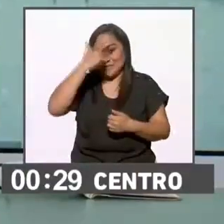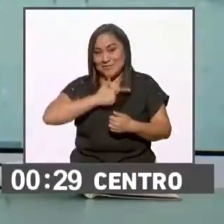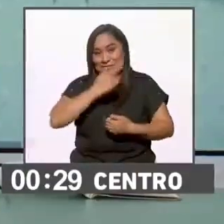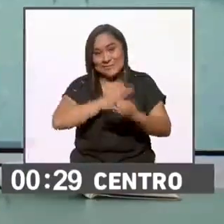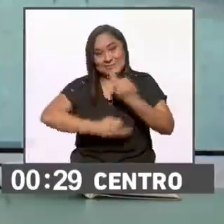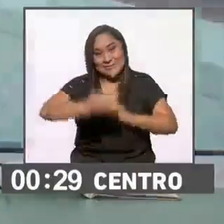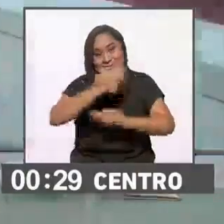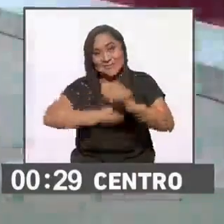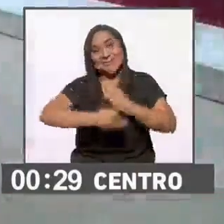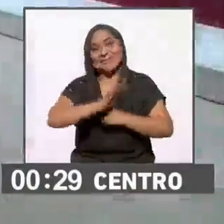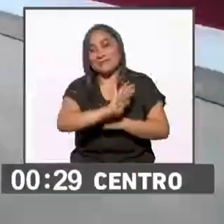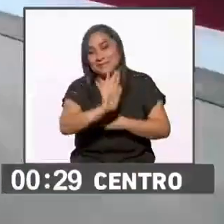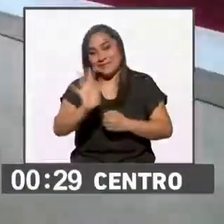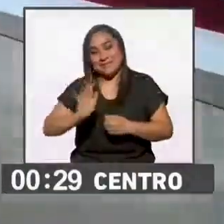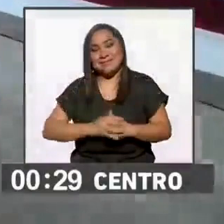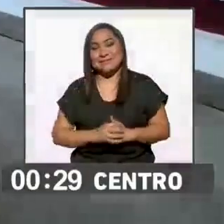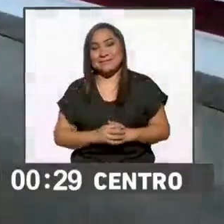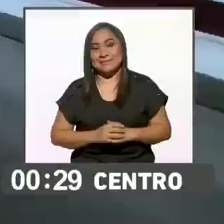y